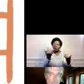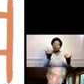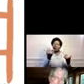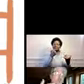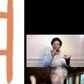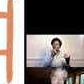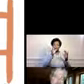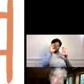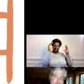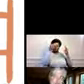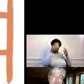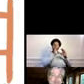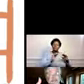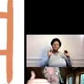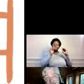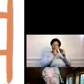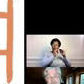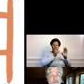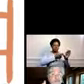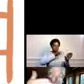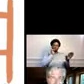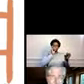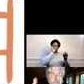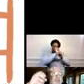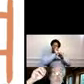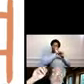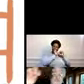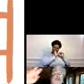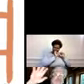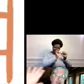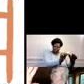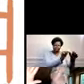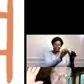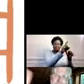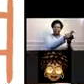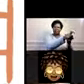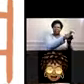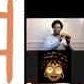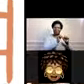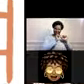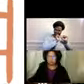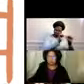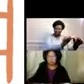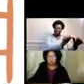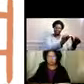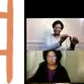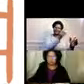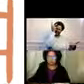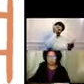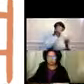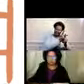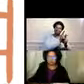Pero queremos enfocarnos más en retención. Cuando nosotros damos asistencia a una organización, asistencia técnica,